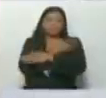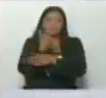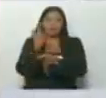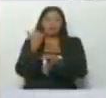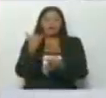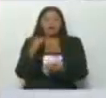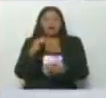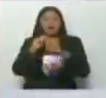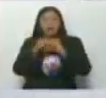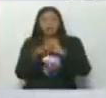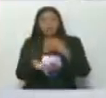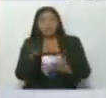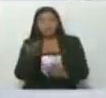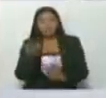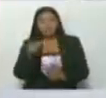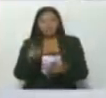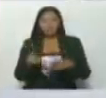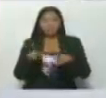importantes